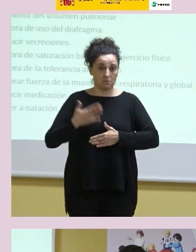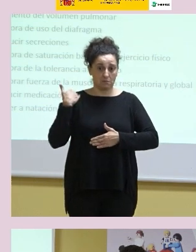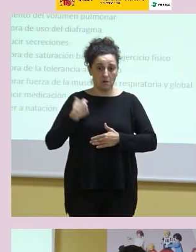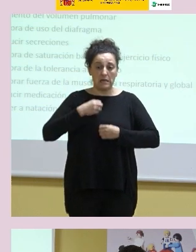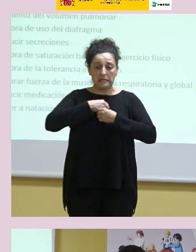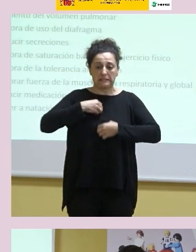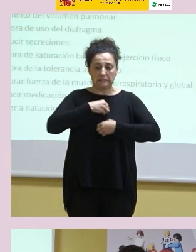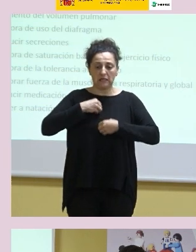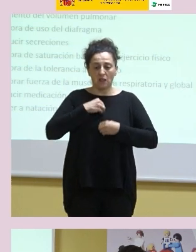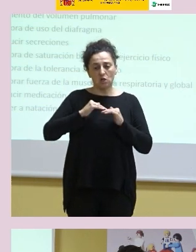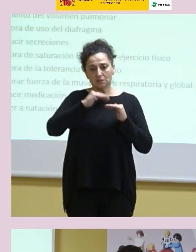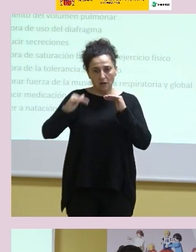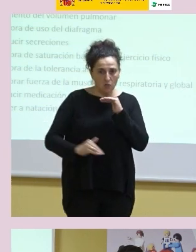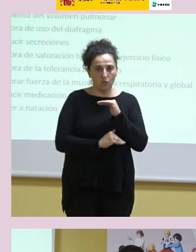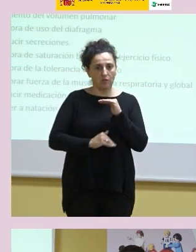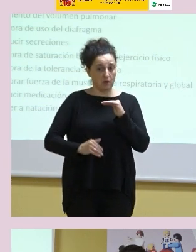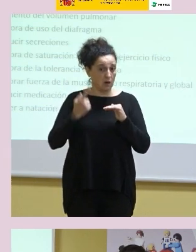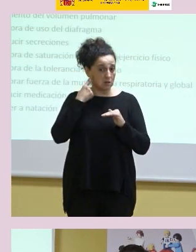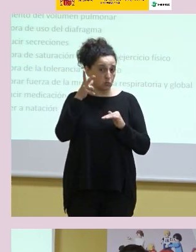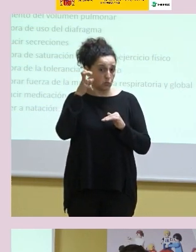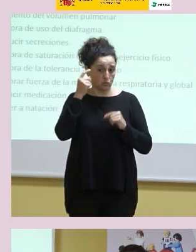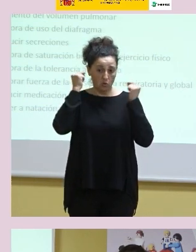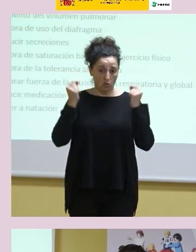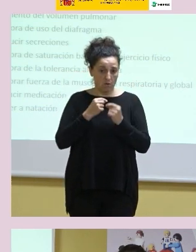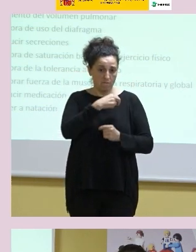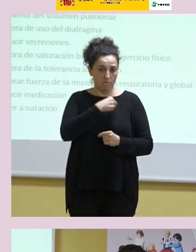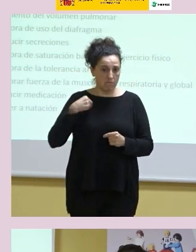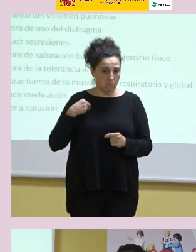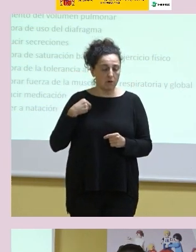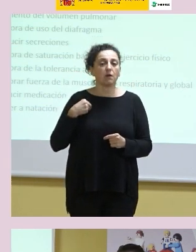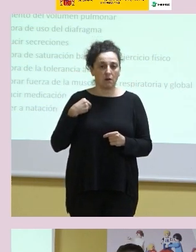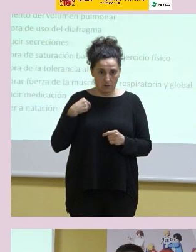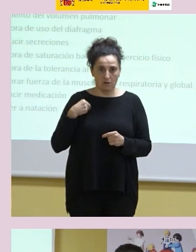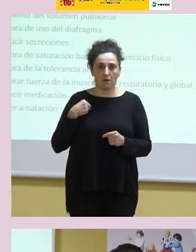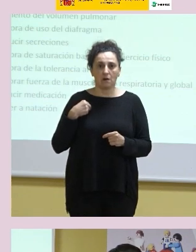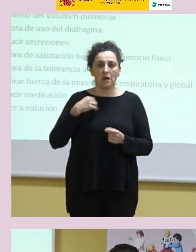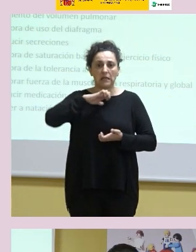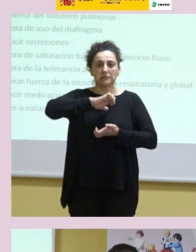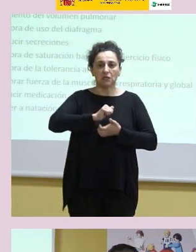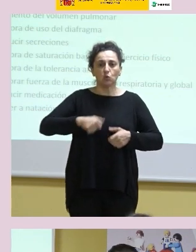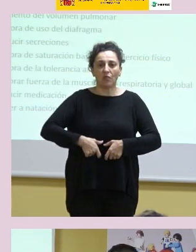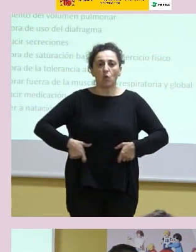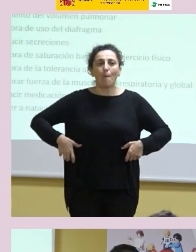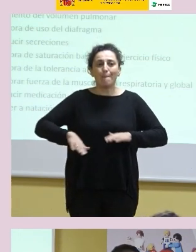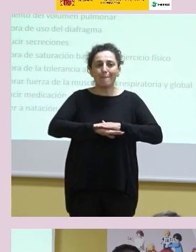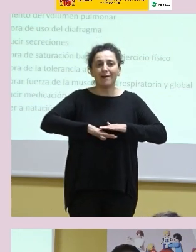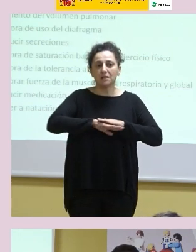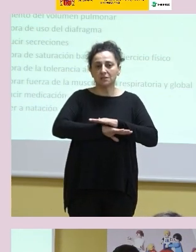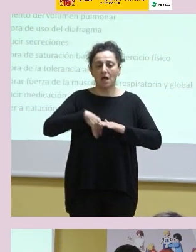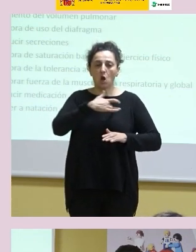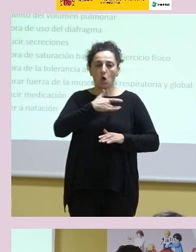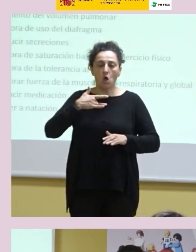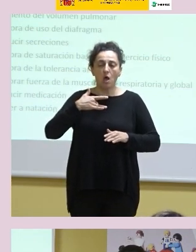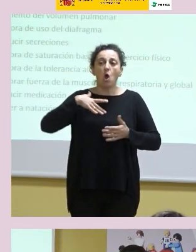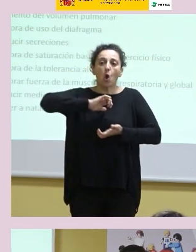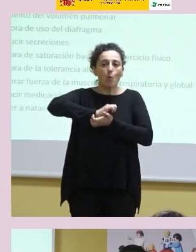secreciones, que sí que las hemos escuchado con el fonendo. Mejora de la saturación basal sin el compresor de oxígeno y